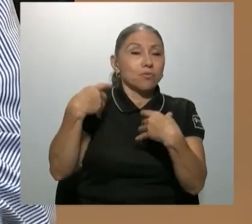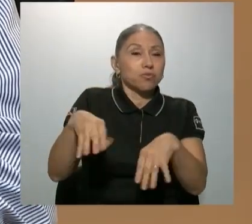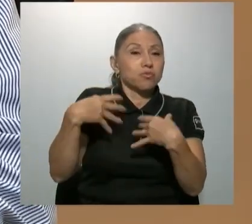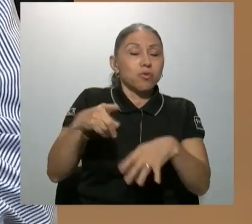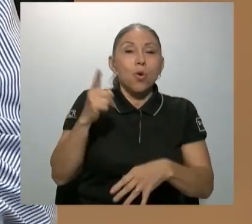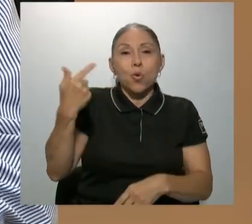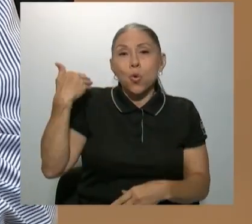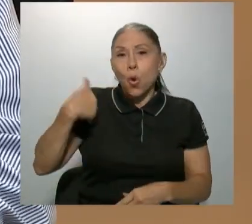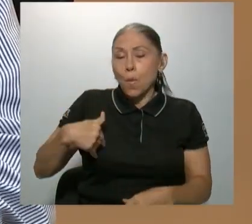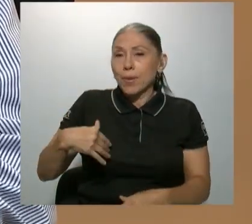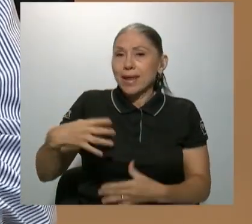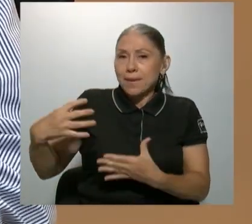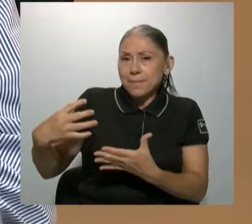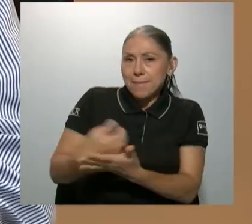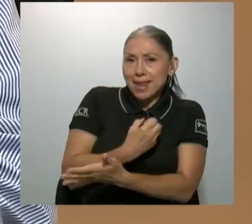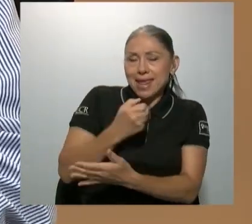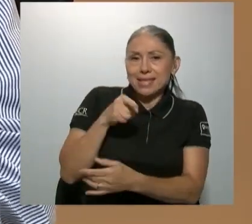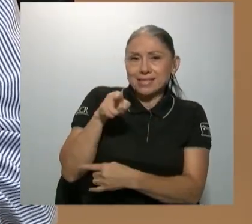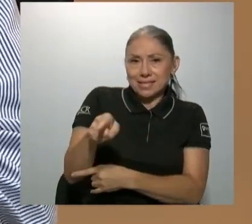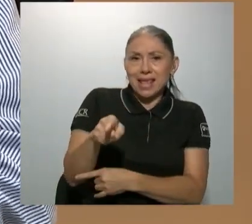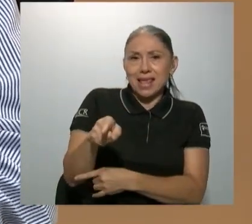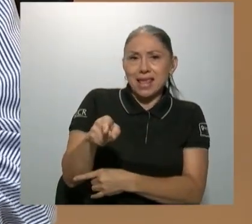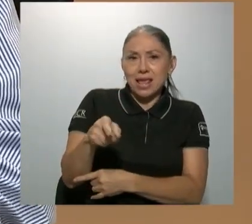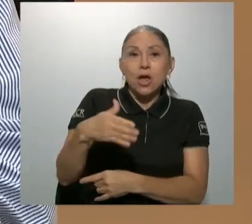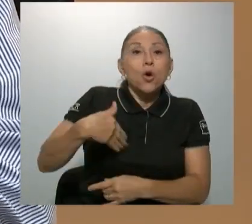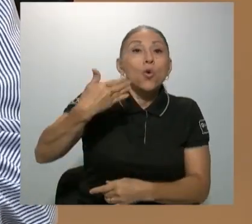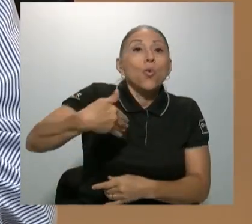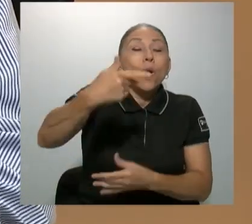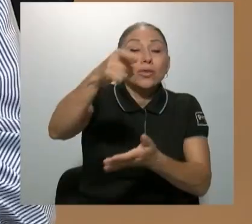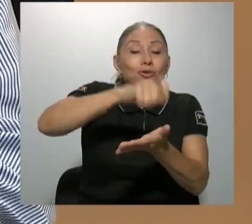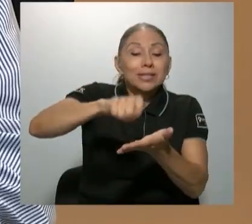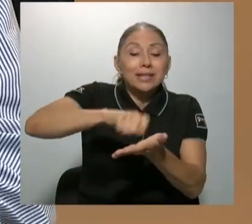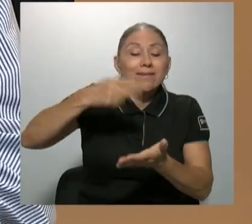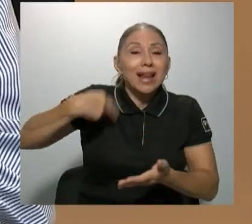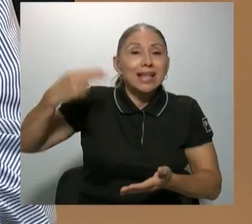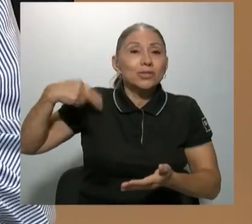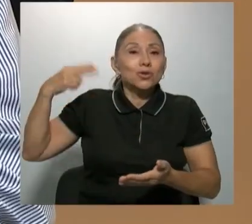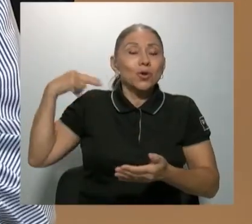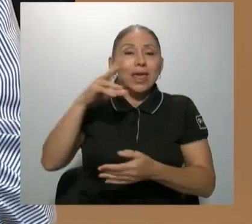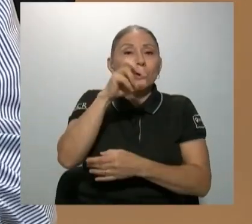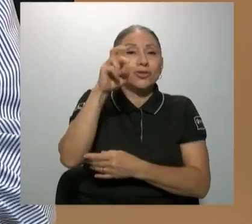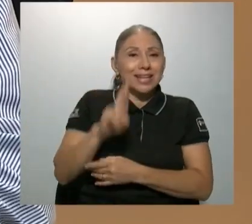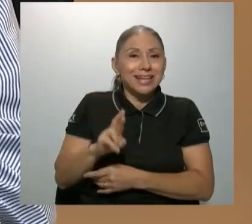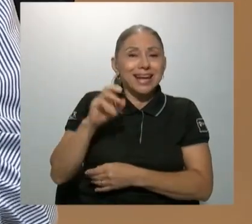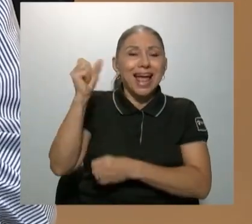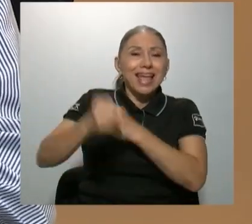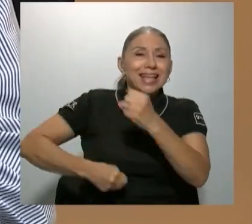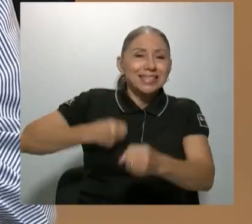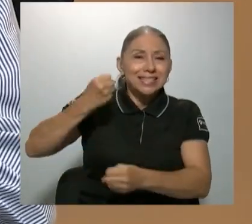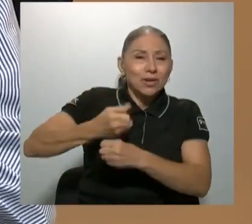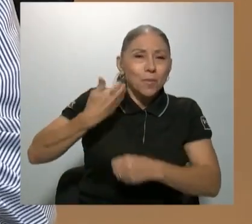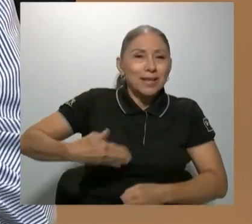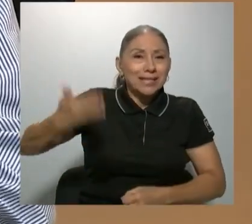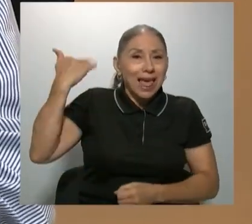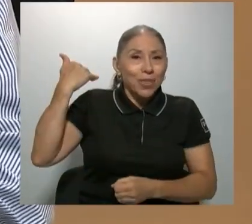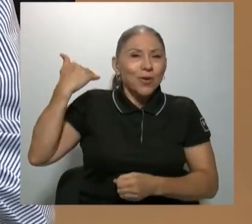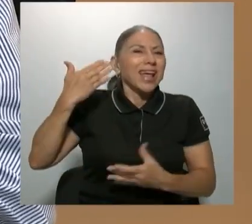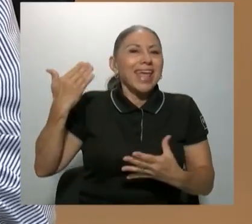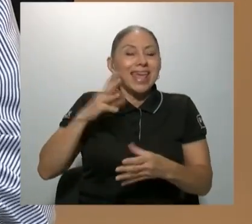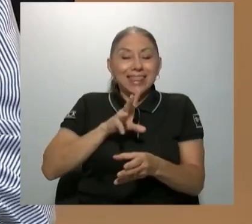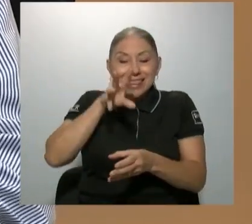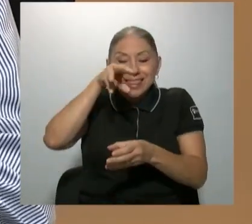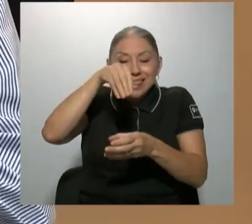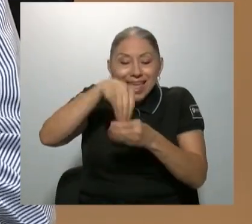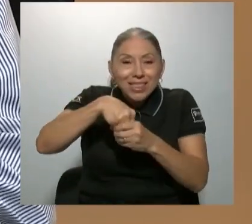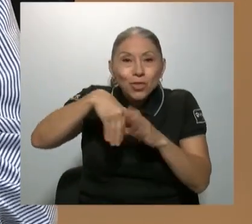merece, que cuando se escriba la historia de Costa Rica en el siglo pasado, yo creo que entre los hombres, a la lista de